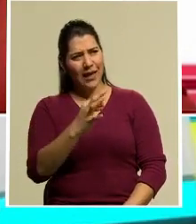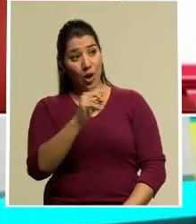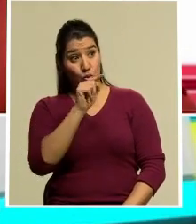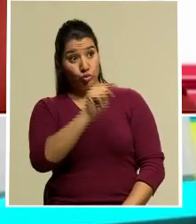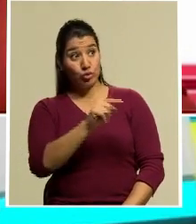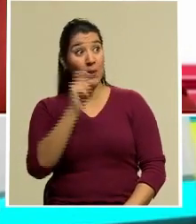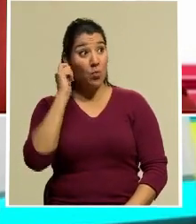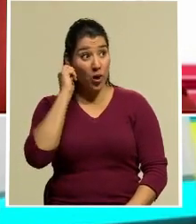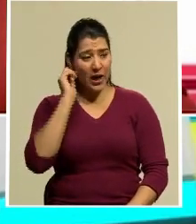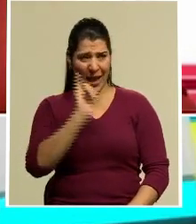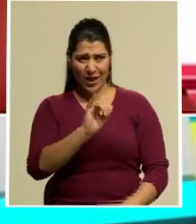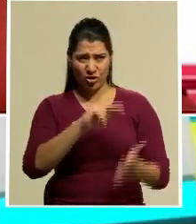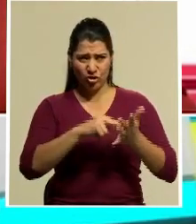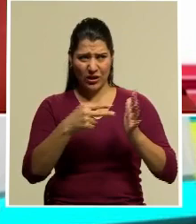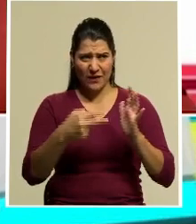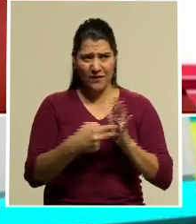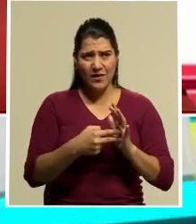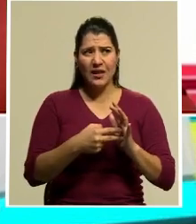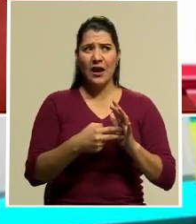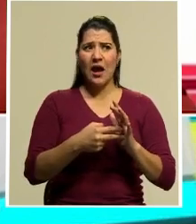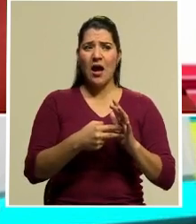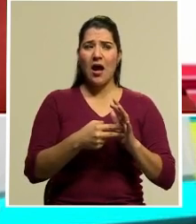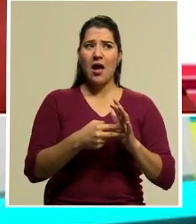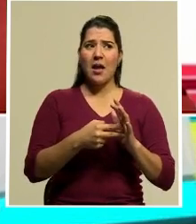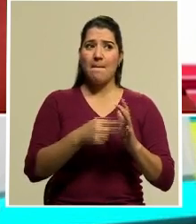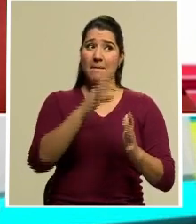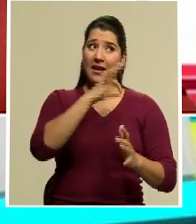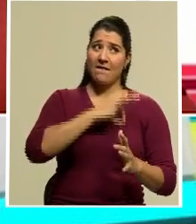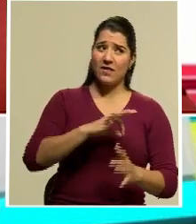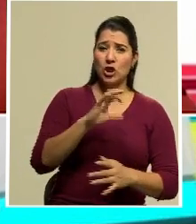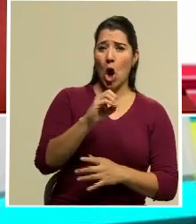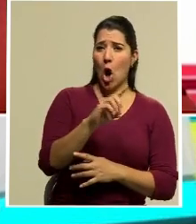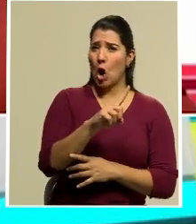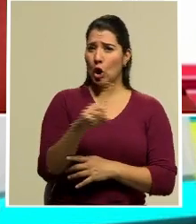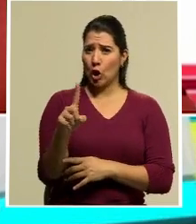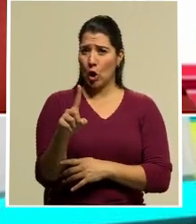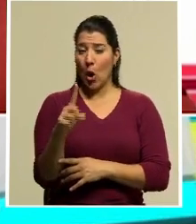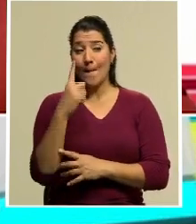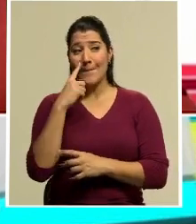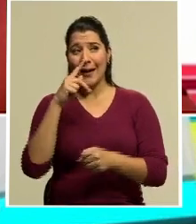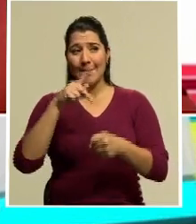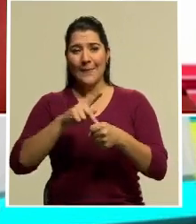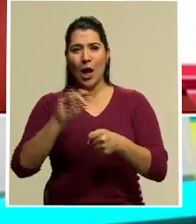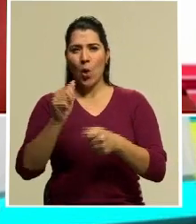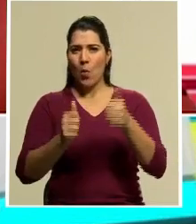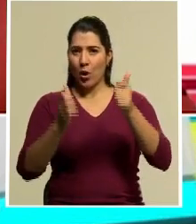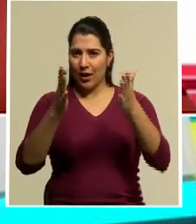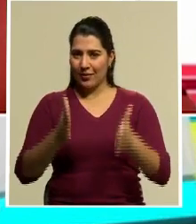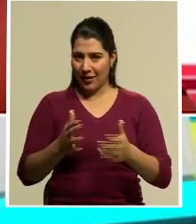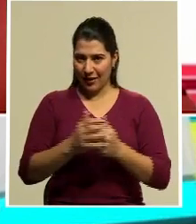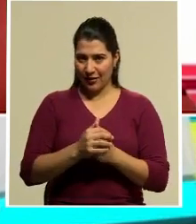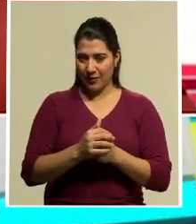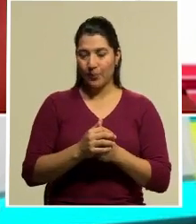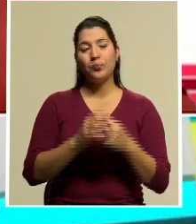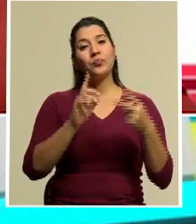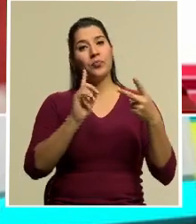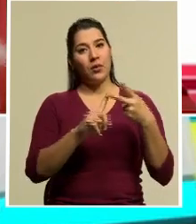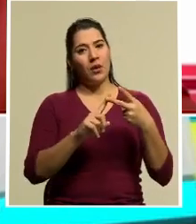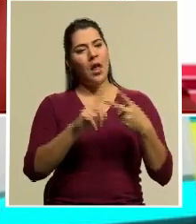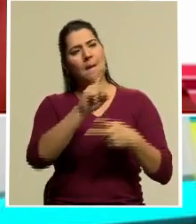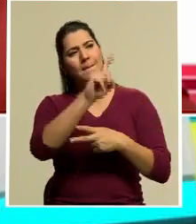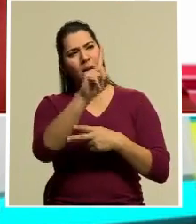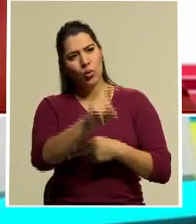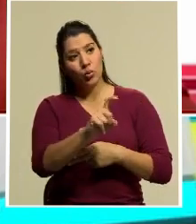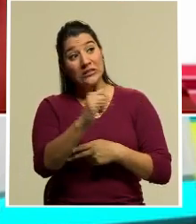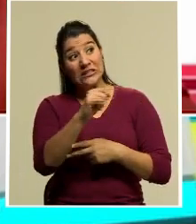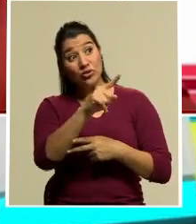le beneficiaría como eventual candidata? Y ligada a esta pregunta, en un eventual gobierno suyo,